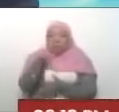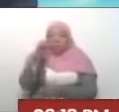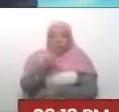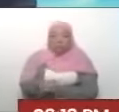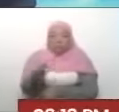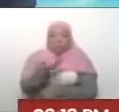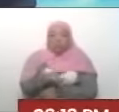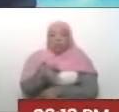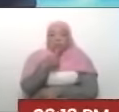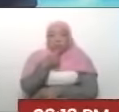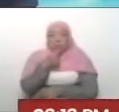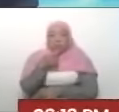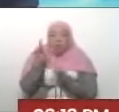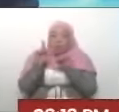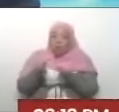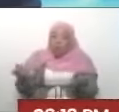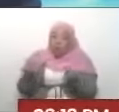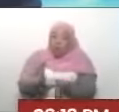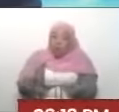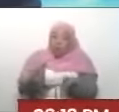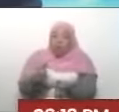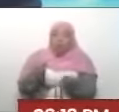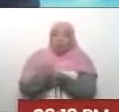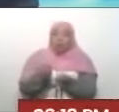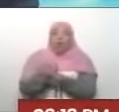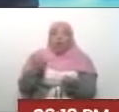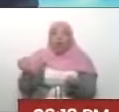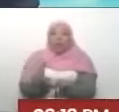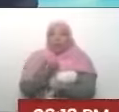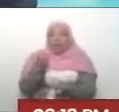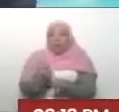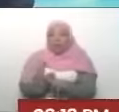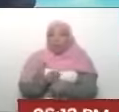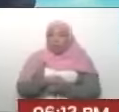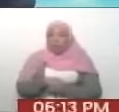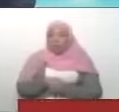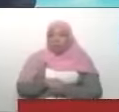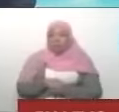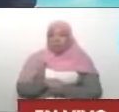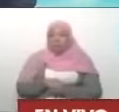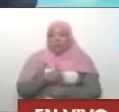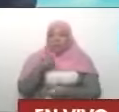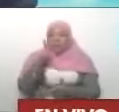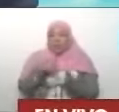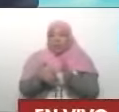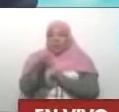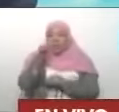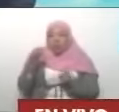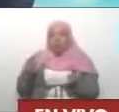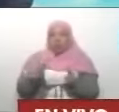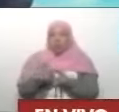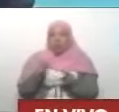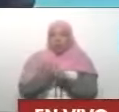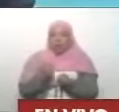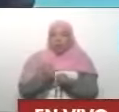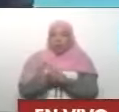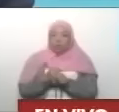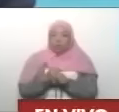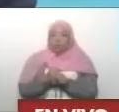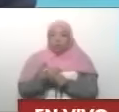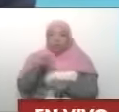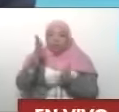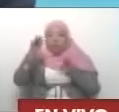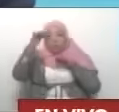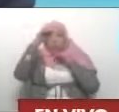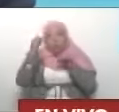una ficha de esa formación, ha venido trabajando ese tema. Y cuando uno lo trabaja porcentualmente, uno se consigue cosas como esta. Alejandro le hacía la observación,